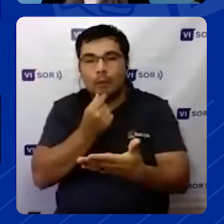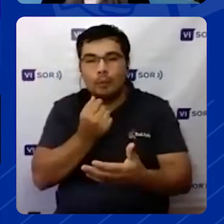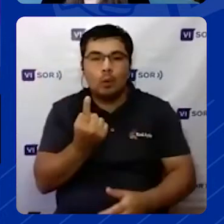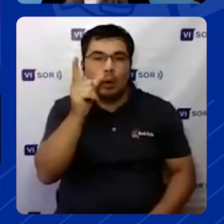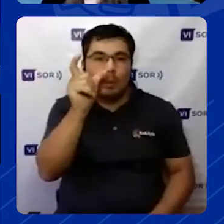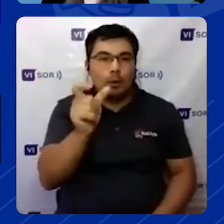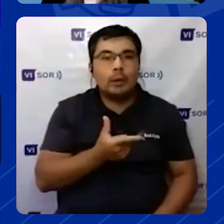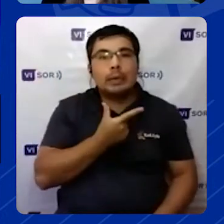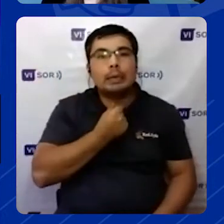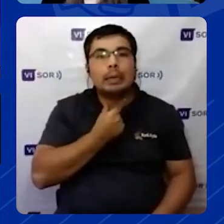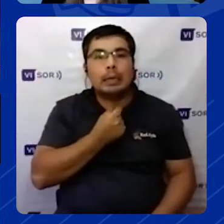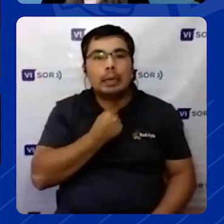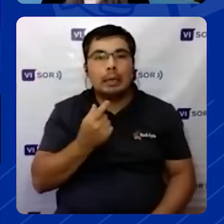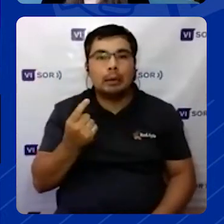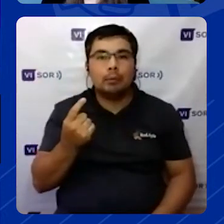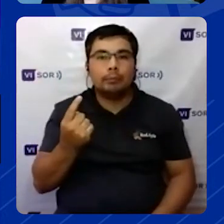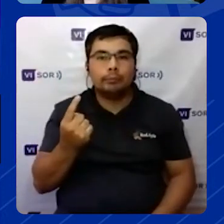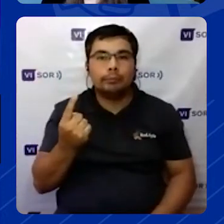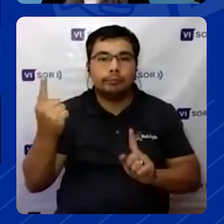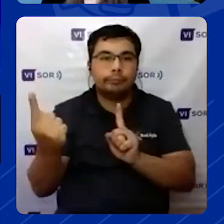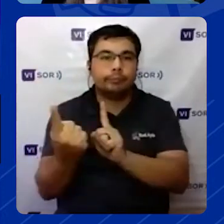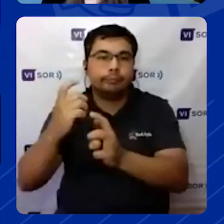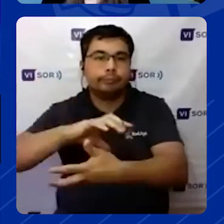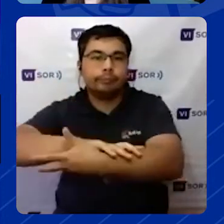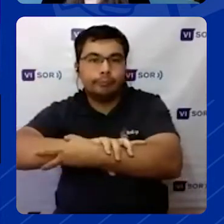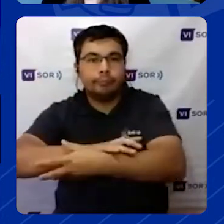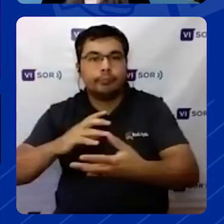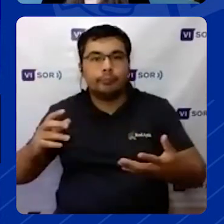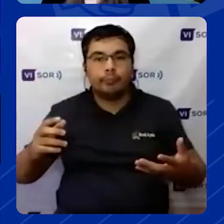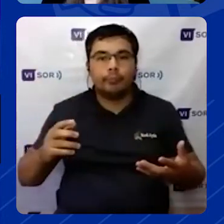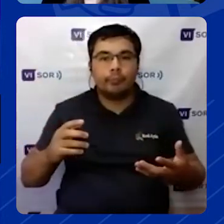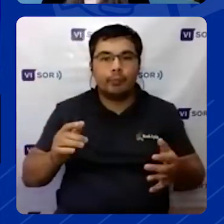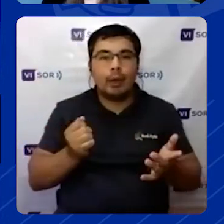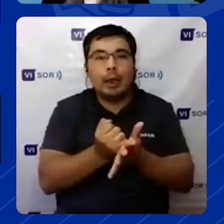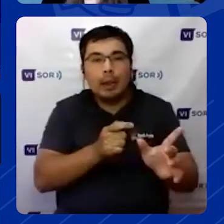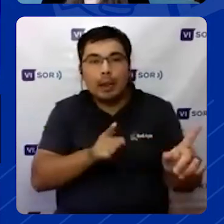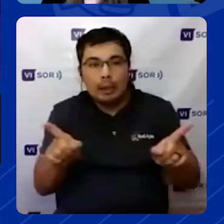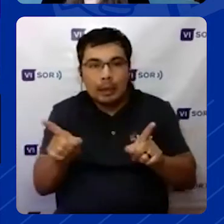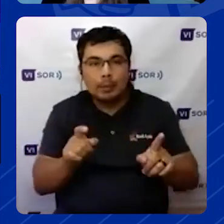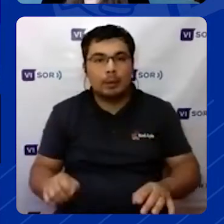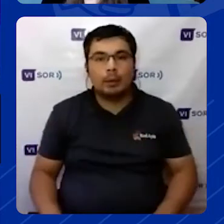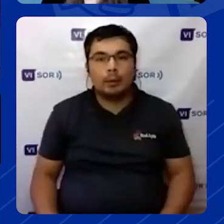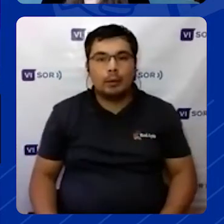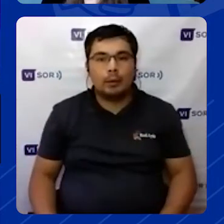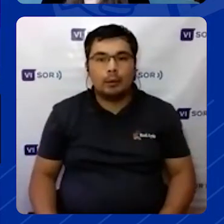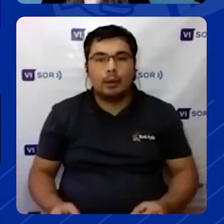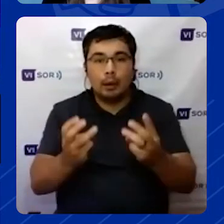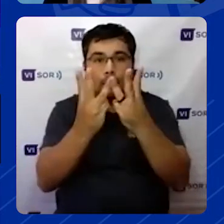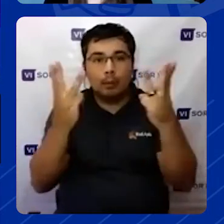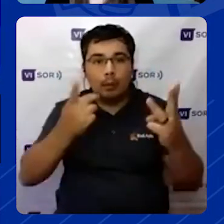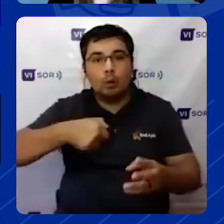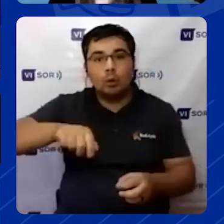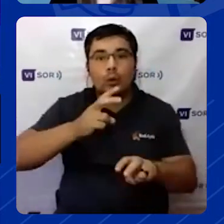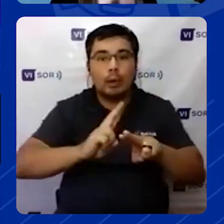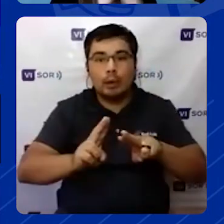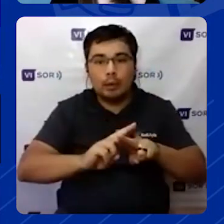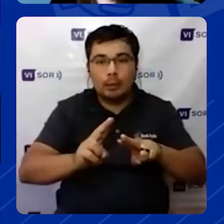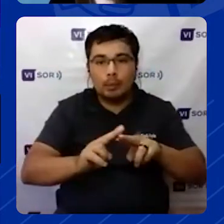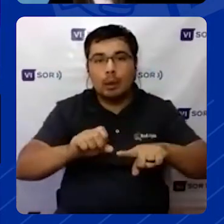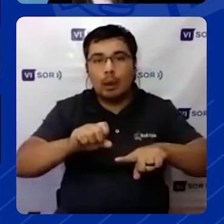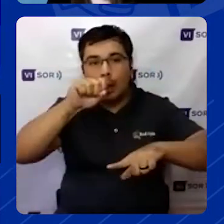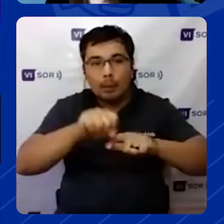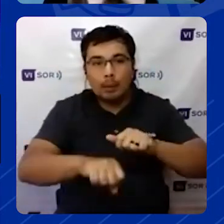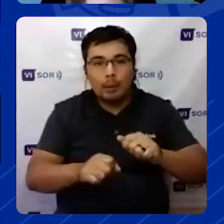ayuntamiento, pues el trámite que ponían en la página web original era muy complejo de entender. Pues nosotros hemos hecho una versión en lectura fácil y así con otros,